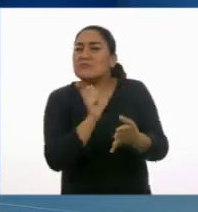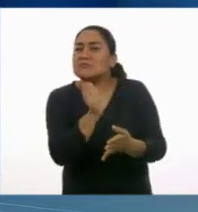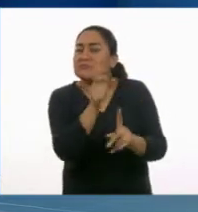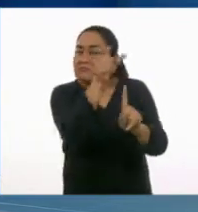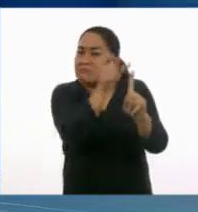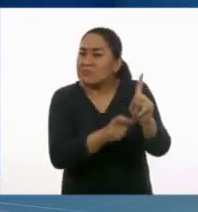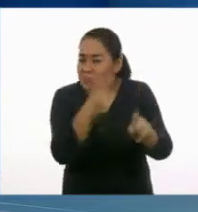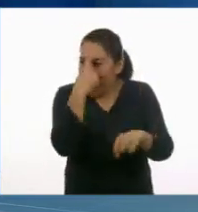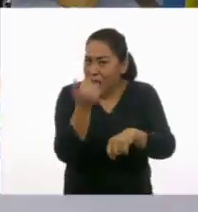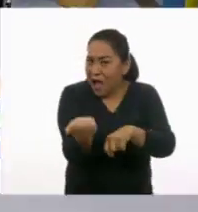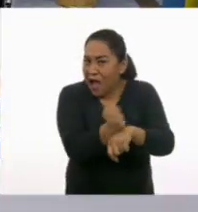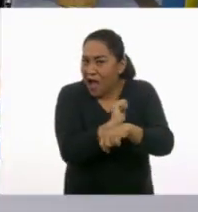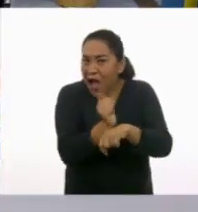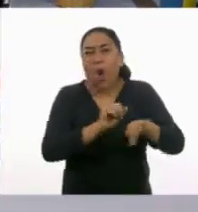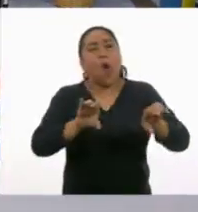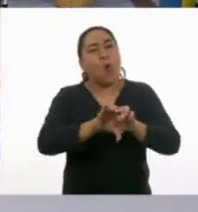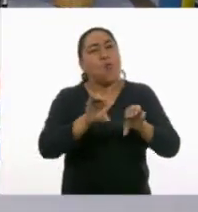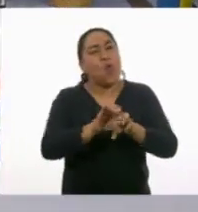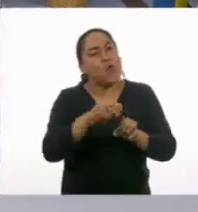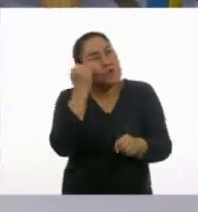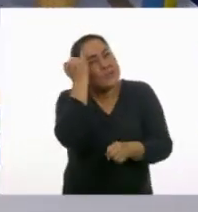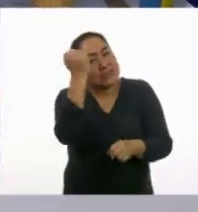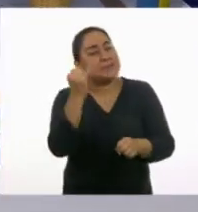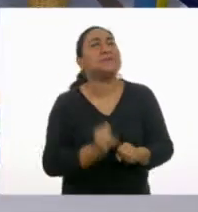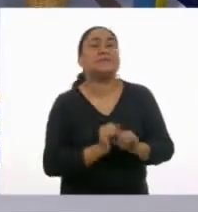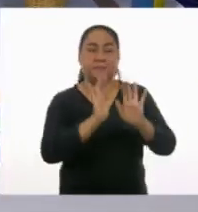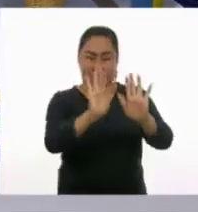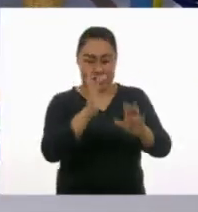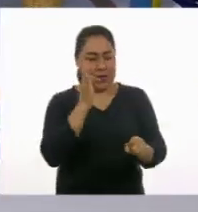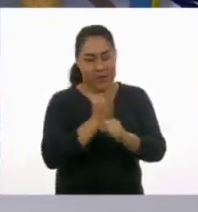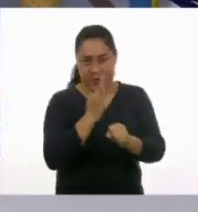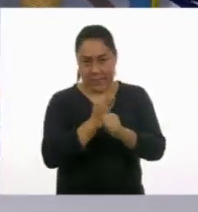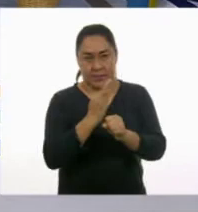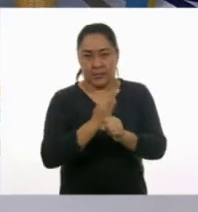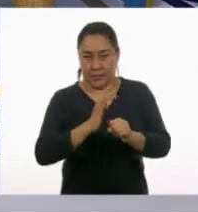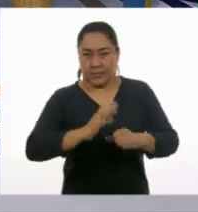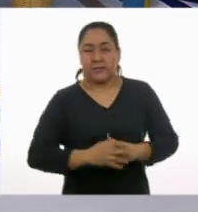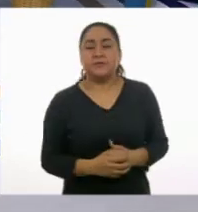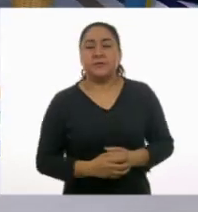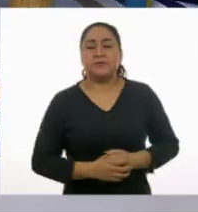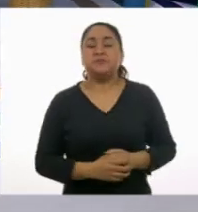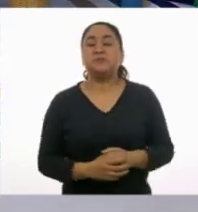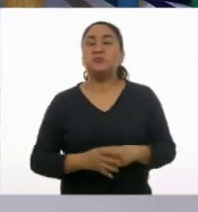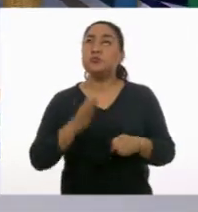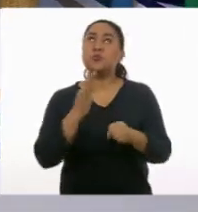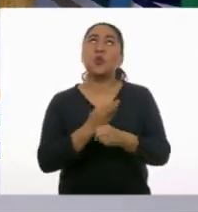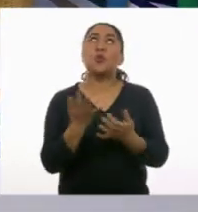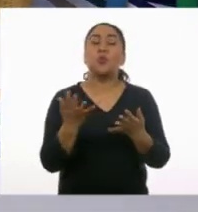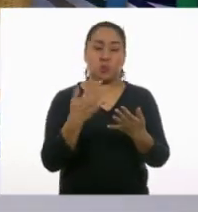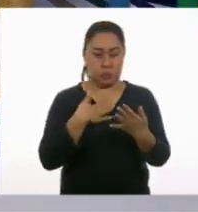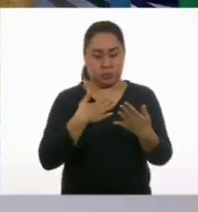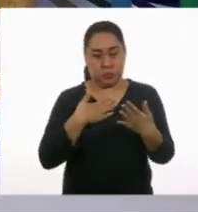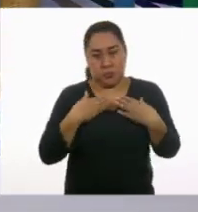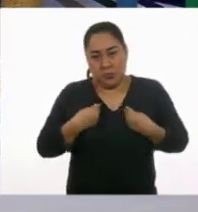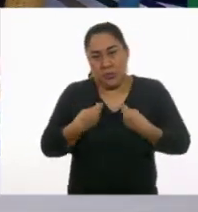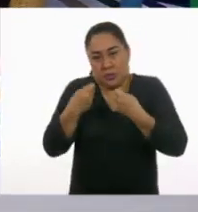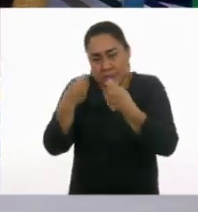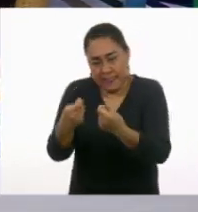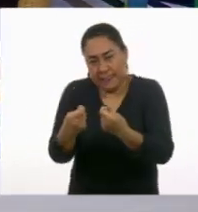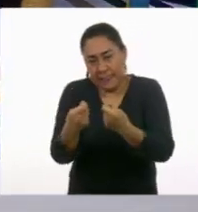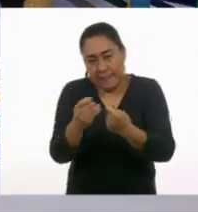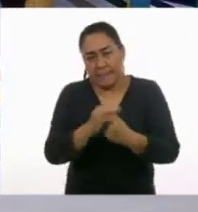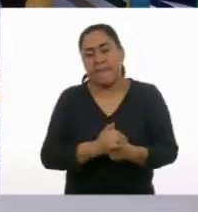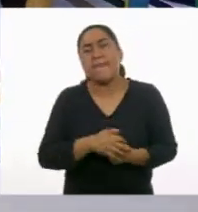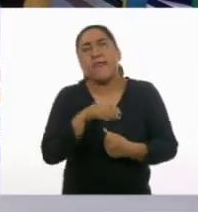bien. A ver, te voy a ofrecer, te traje. Ajá. Te voy a ofrecer para que